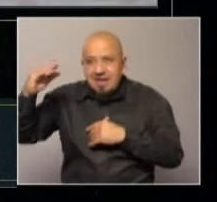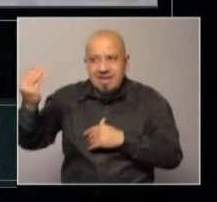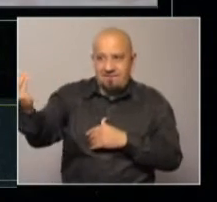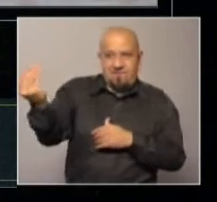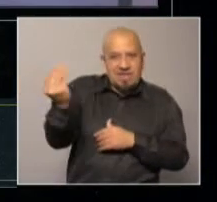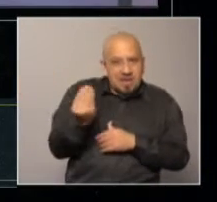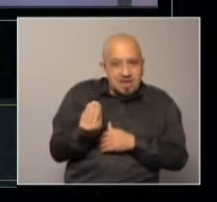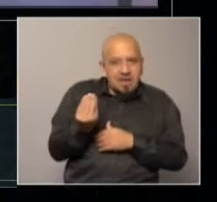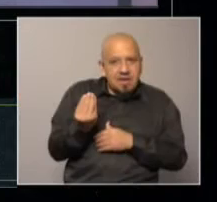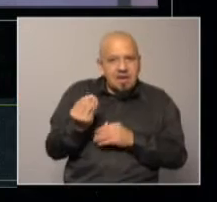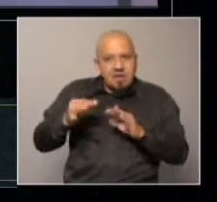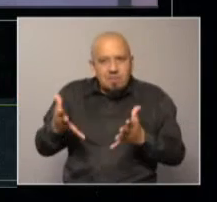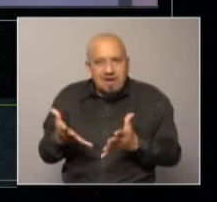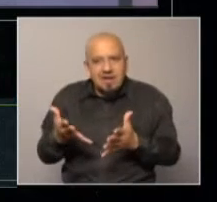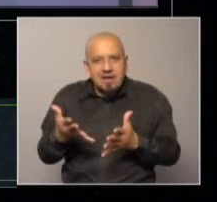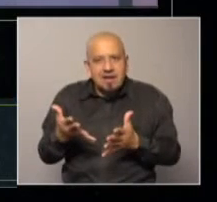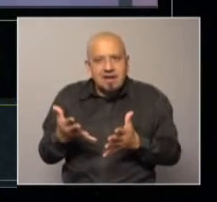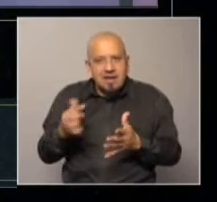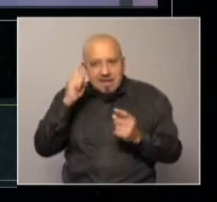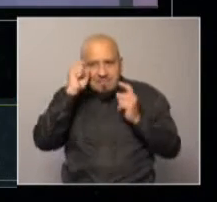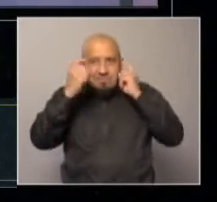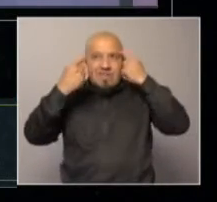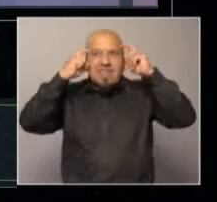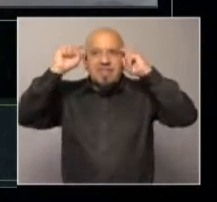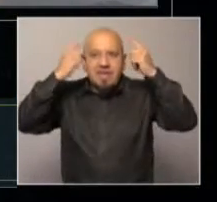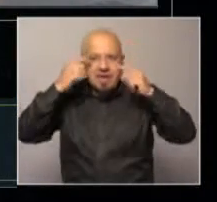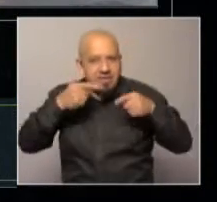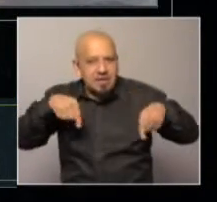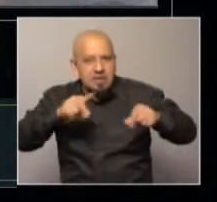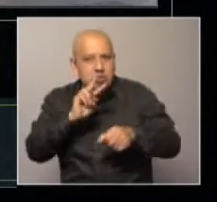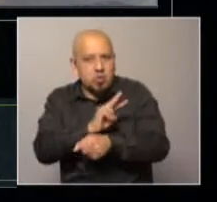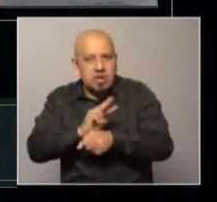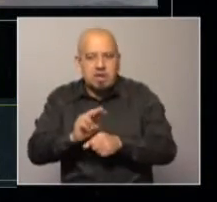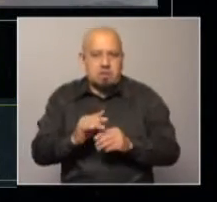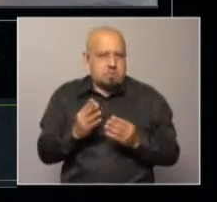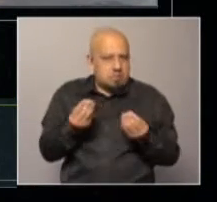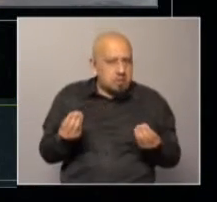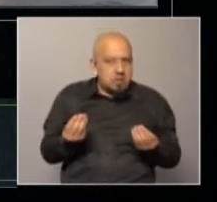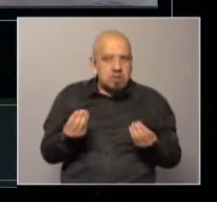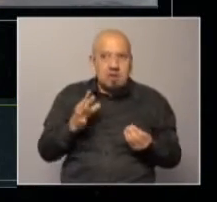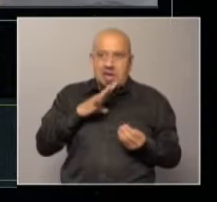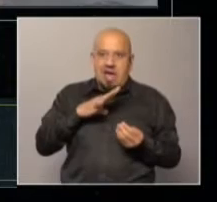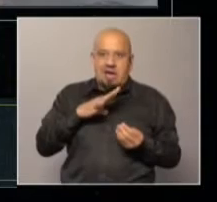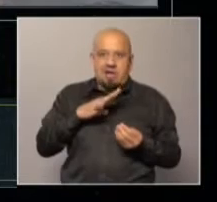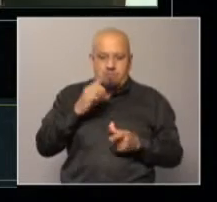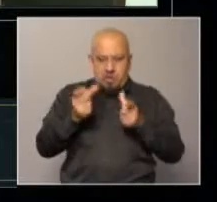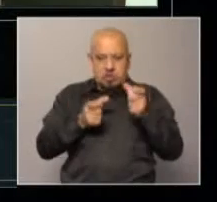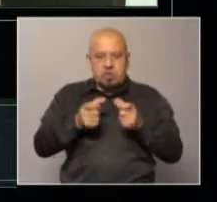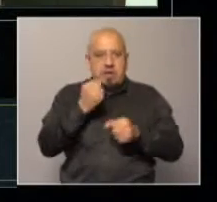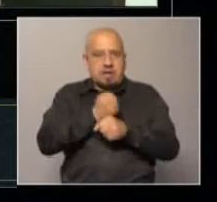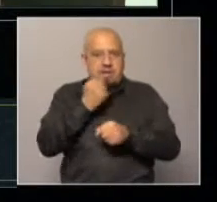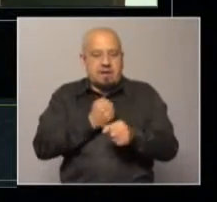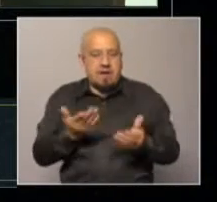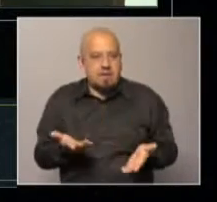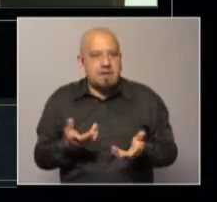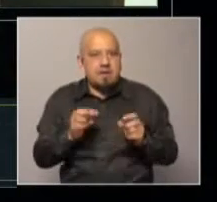a asesorar en materia de seguridad. O sea, eso es directamente punitivo. O sea, tenemos gente que trabaja en cárceles en lugar de tener gente que